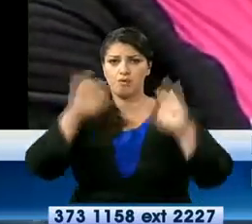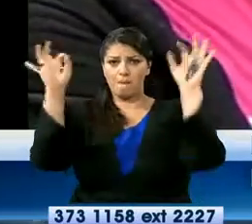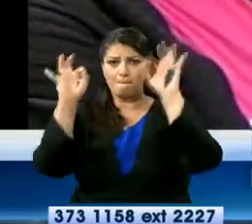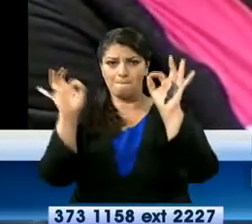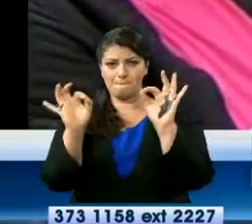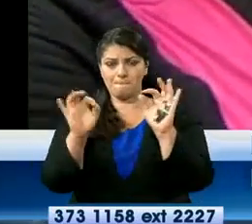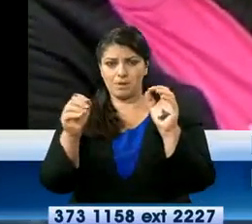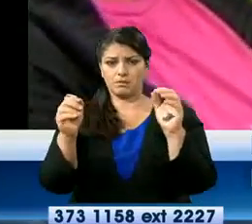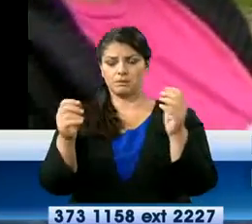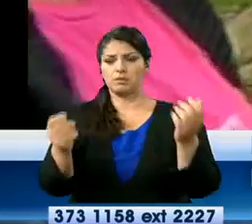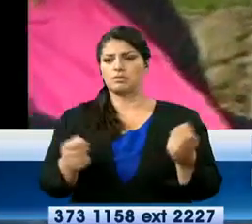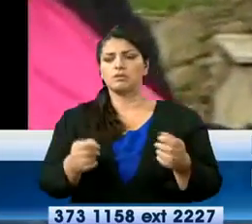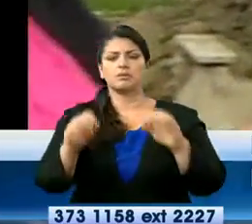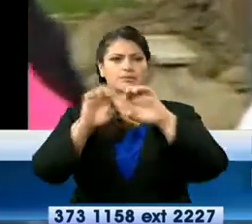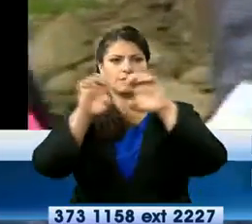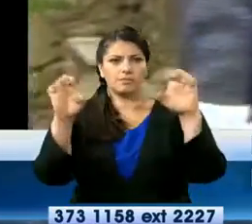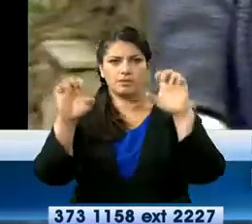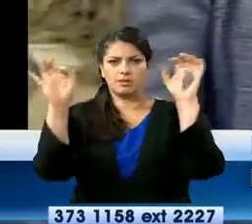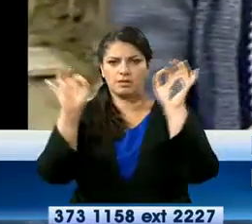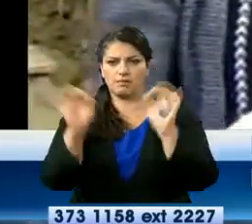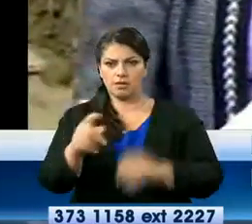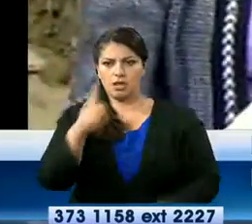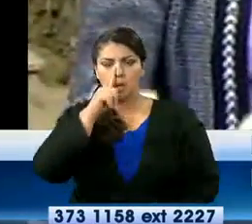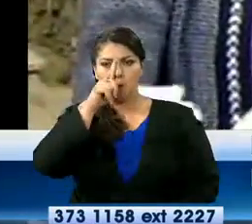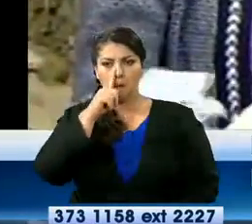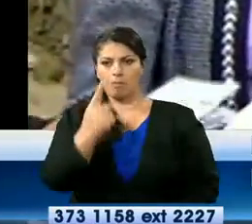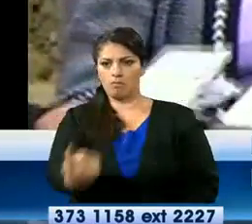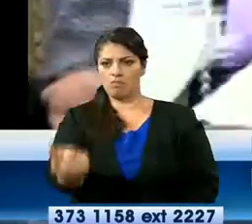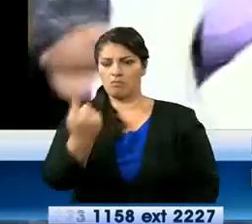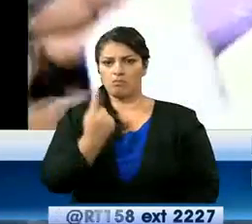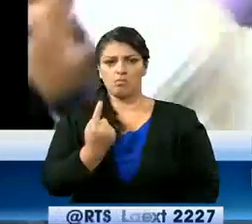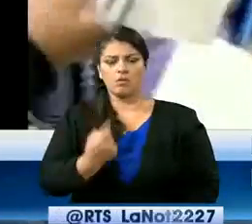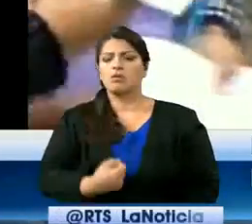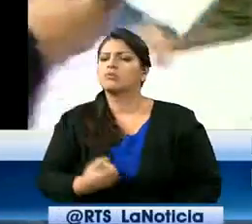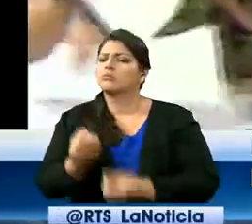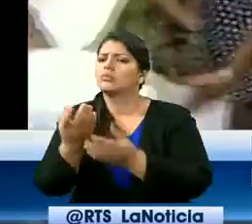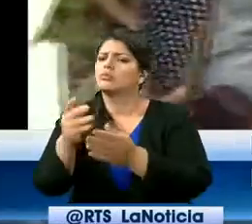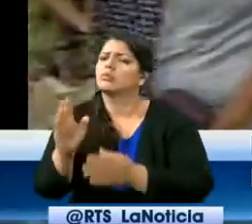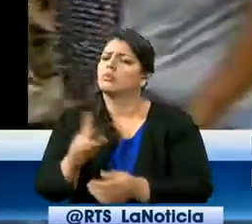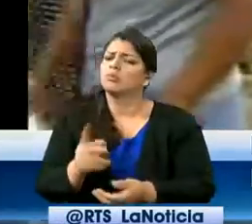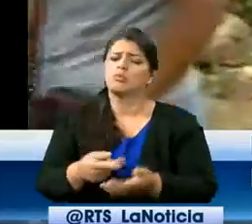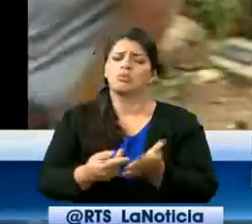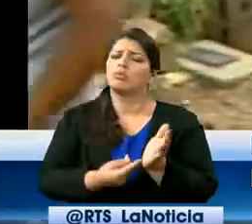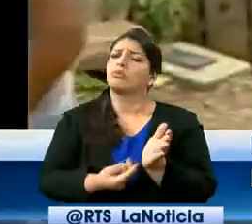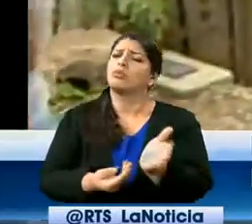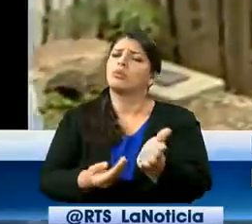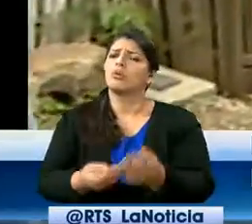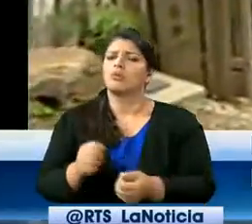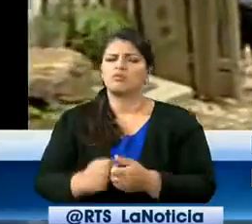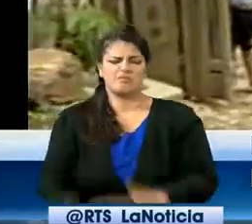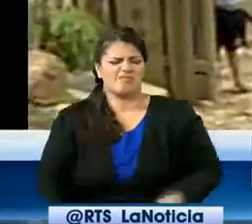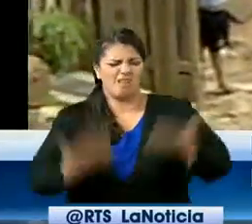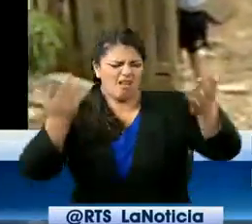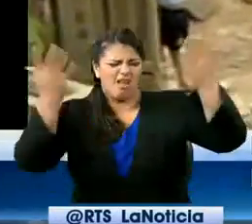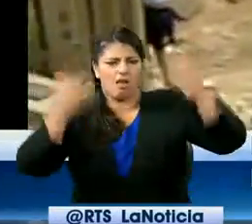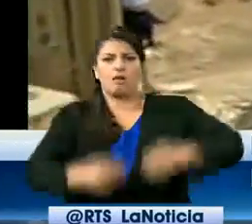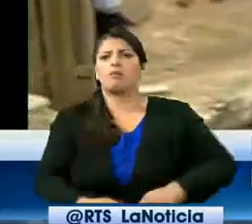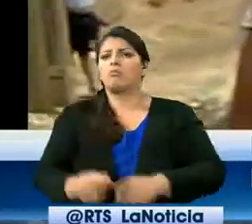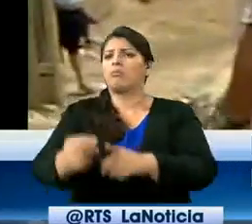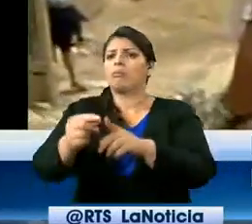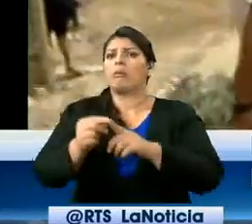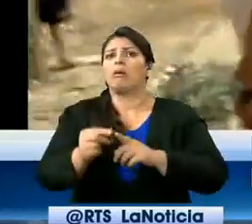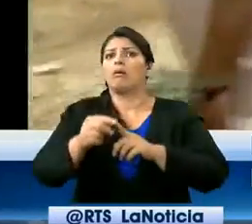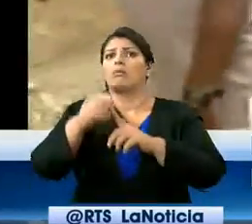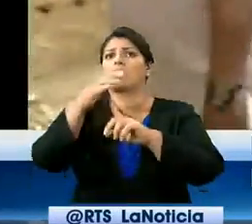el poste. Quiero hacer una invitación al gobernador del Guayas, el abogado Julio César Quiñones, que siempre nos está sintonizando. Un saludo,